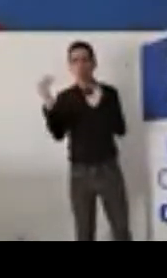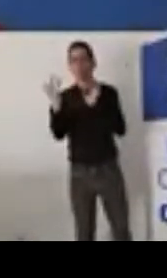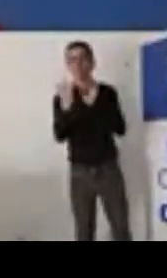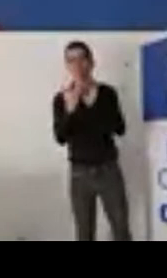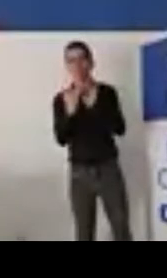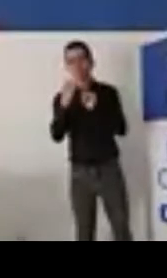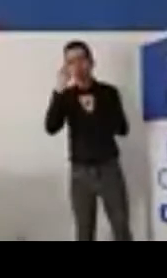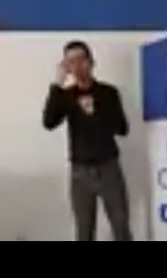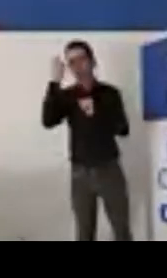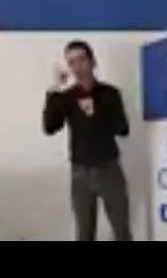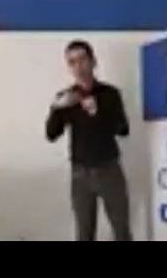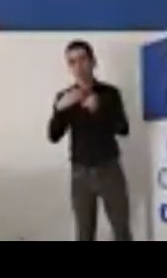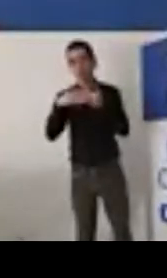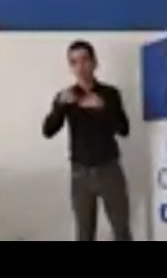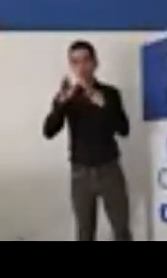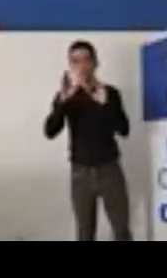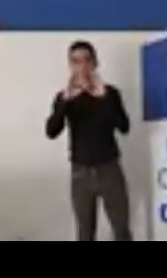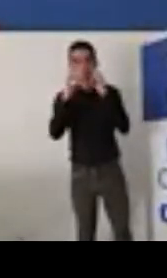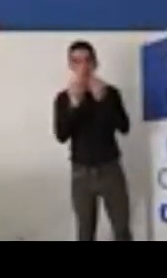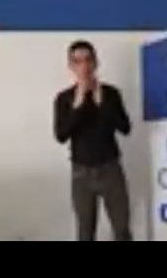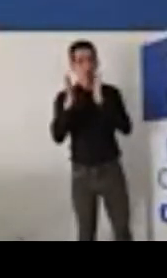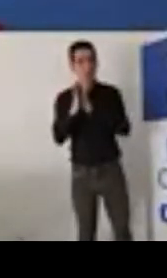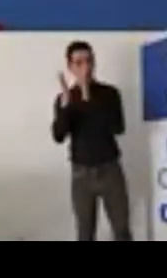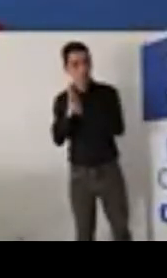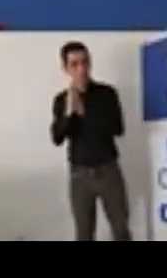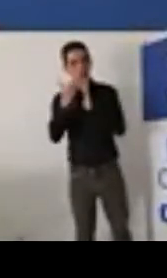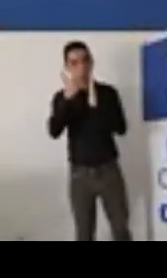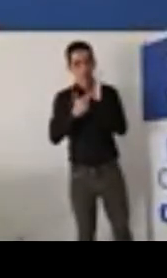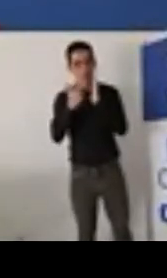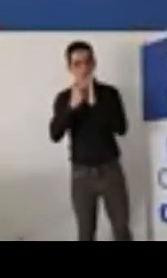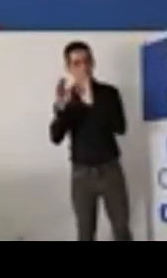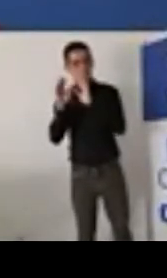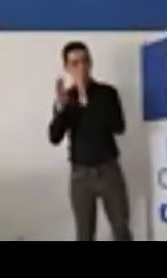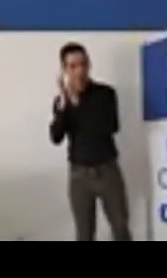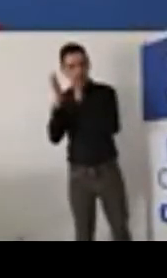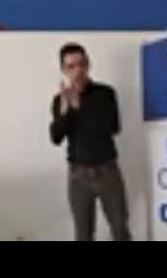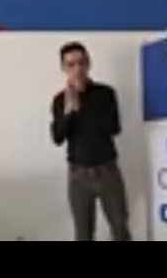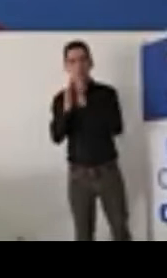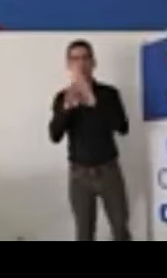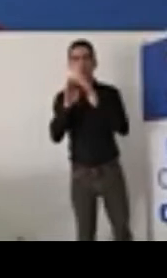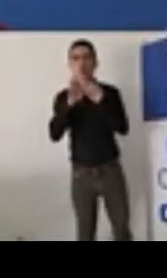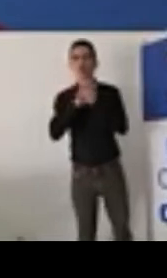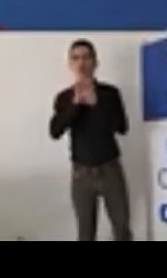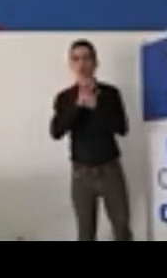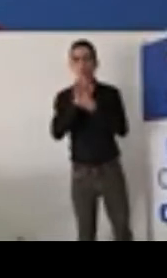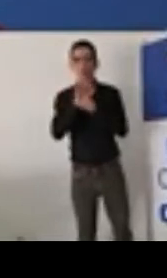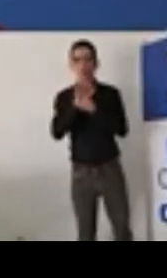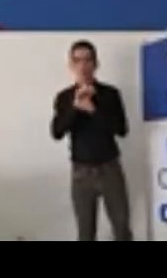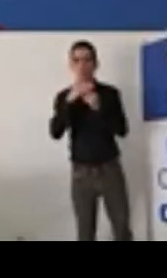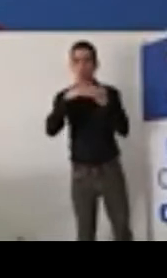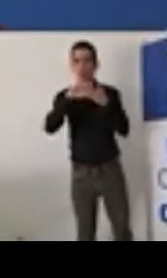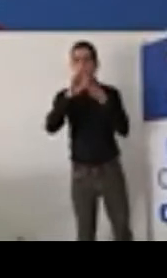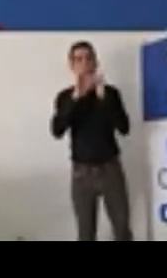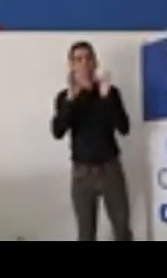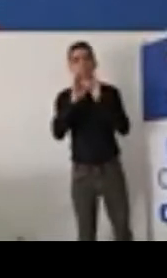de participación sobre los que se podría estar trabajando. Y es muy importante que tengamos estos resultados, porque justamente tú lo